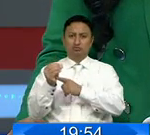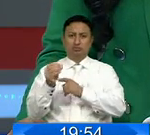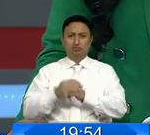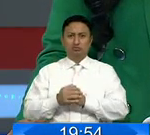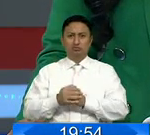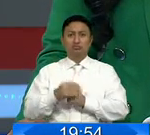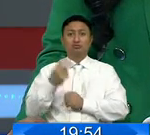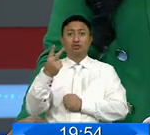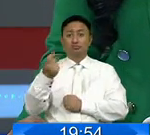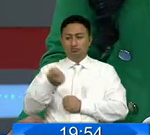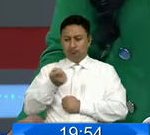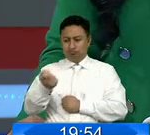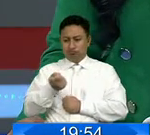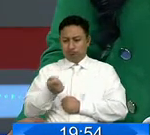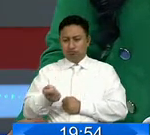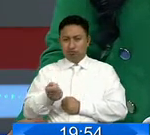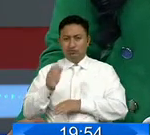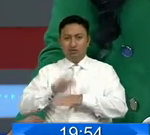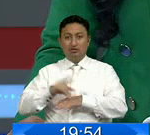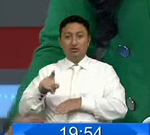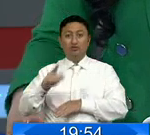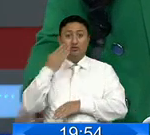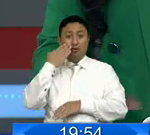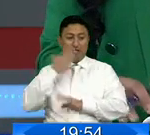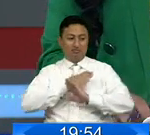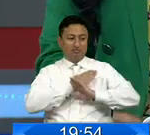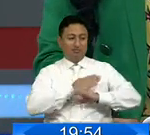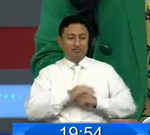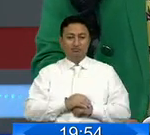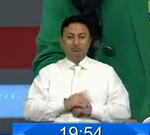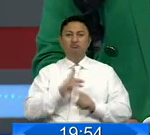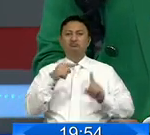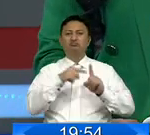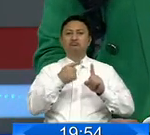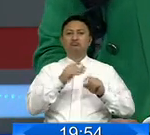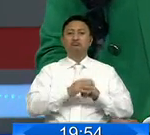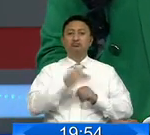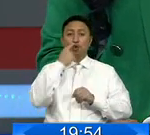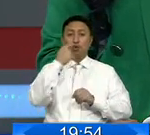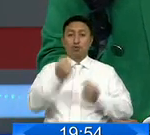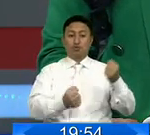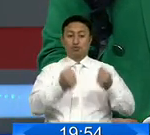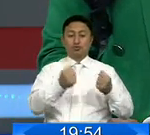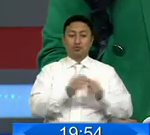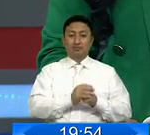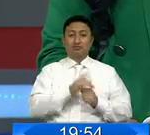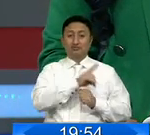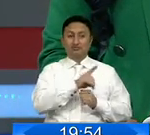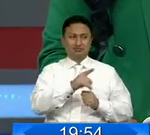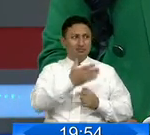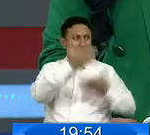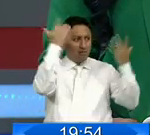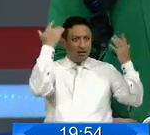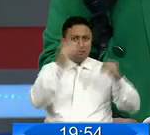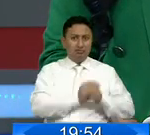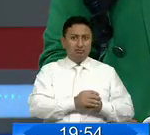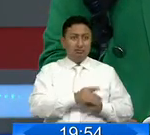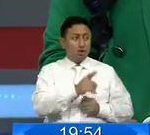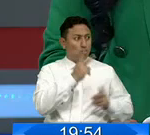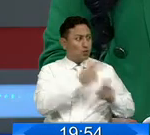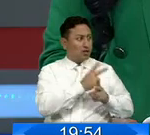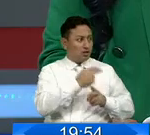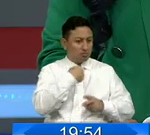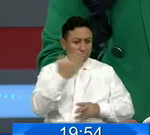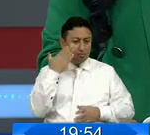de 2 puñaladas por defender a su madre. El presunto responsable sería el chofer de un auto al que le reclamó por casi atropellar a